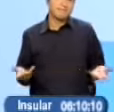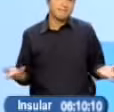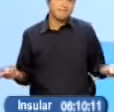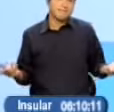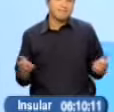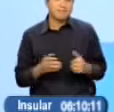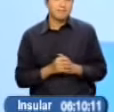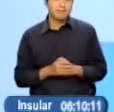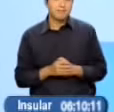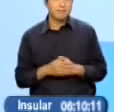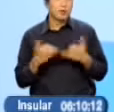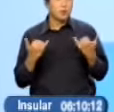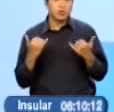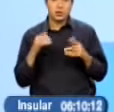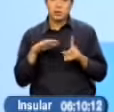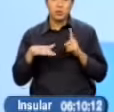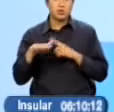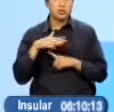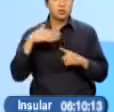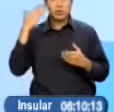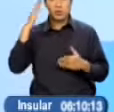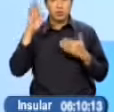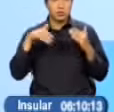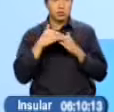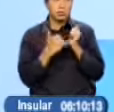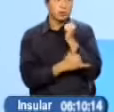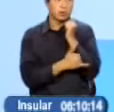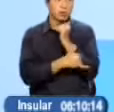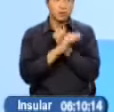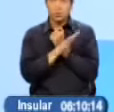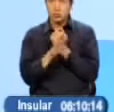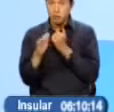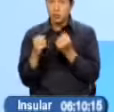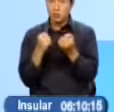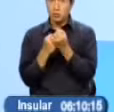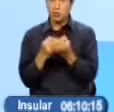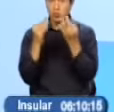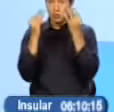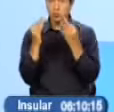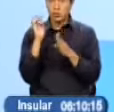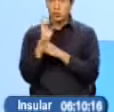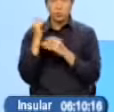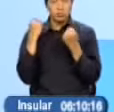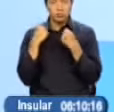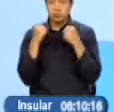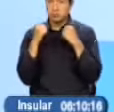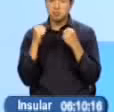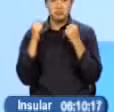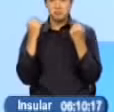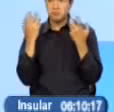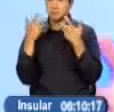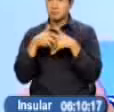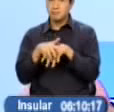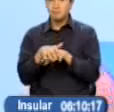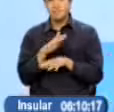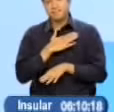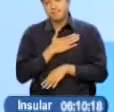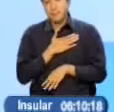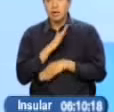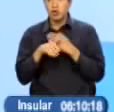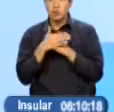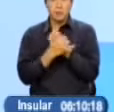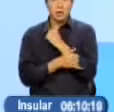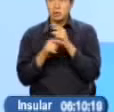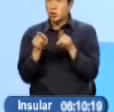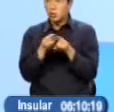estamos en otro momento político no todos los países ciertamente han respondido como hemos respondido nosotros lo lamentamos